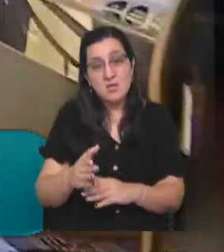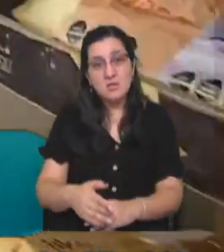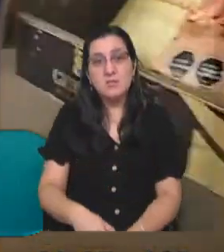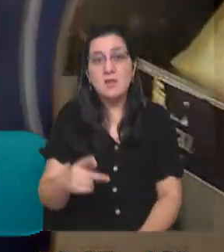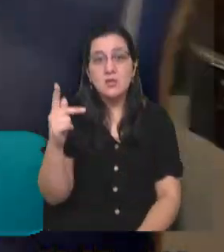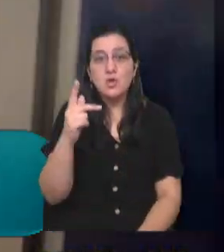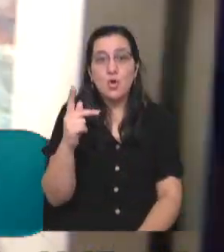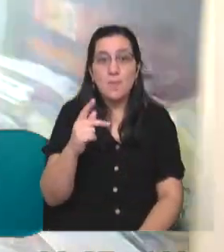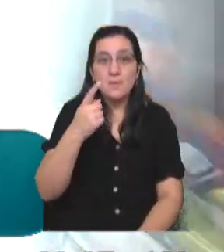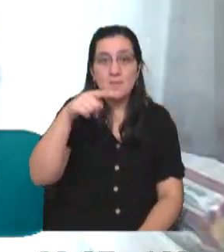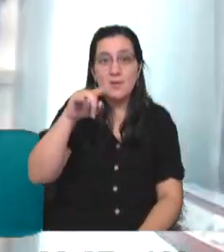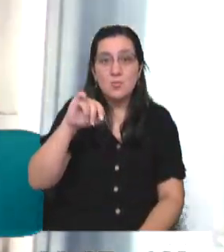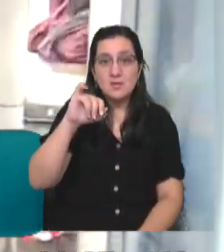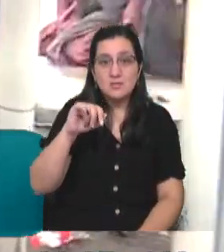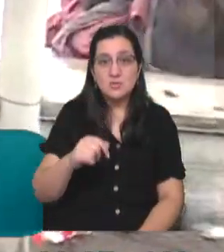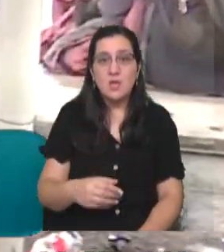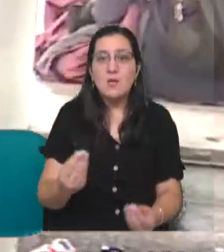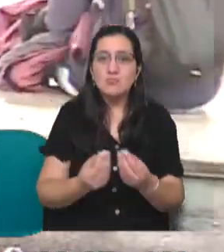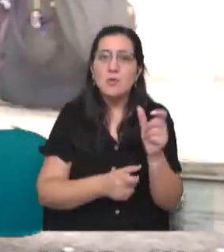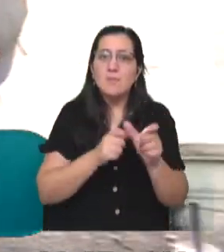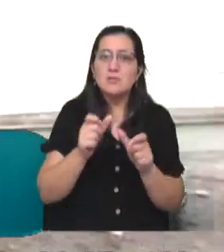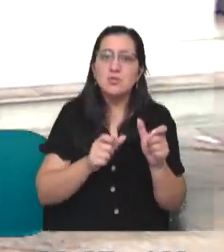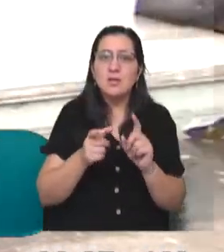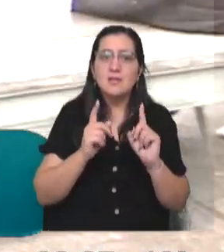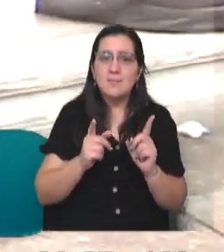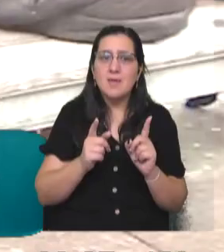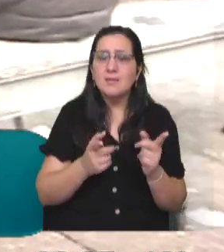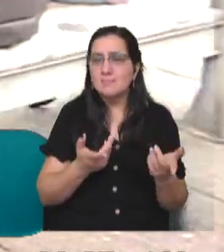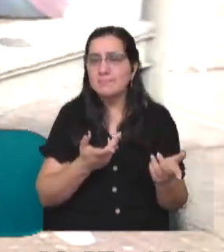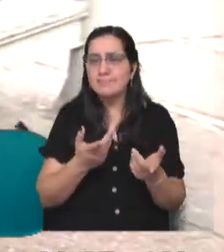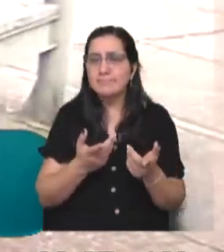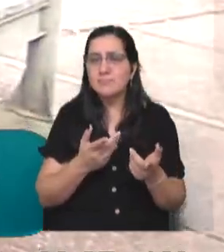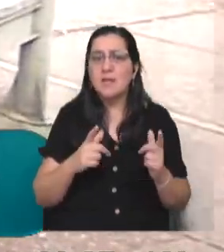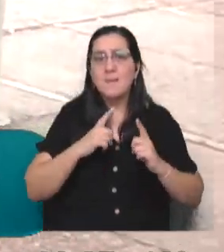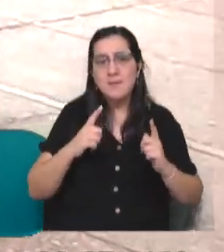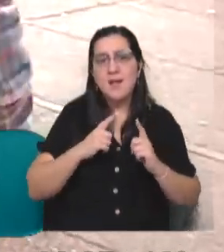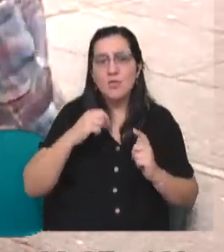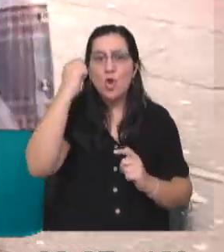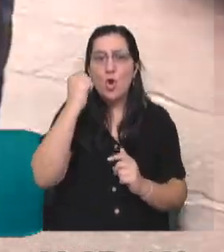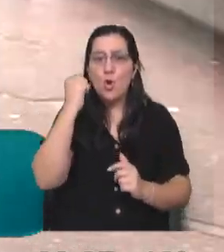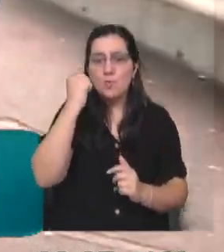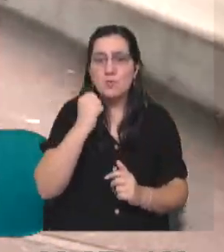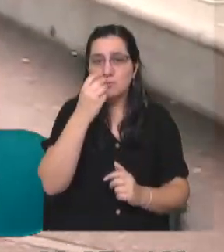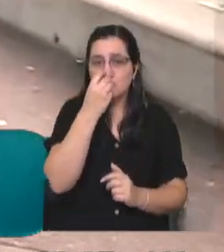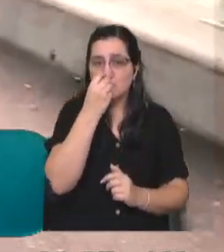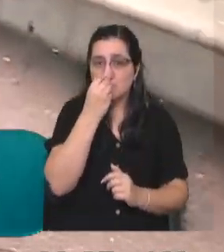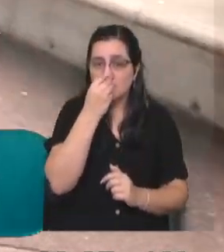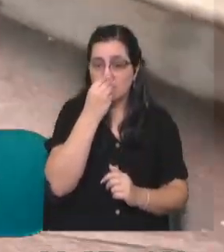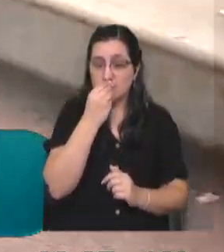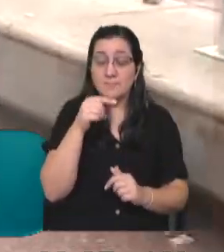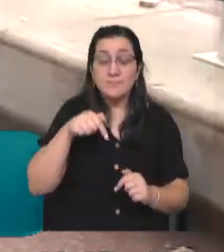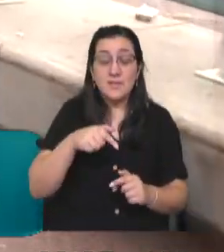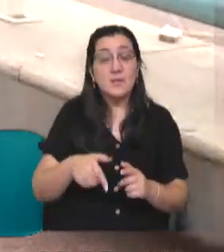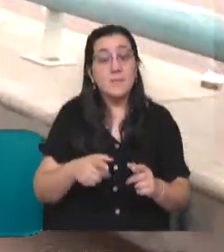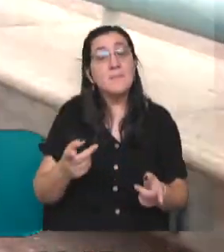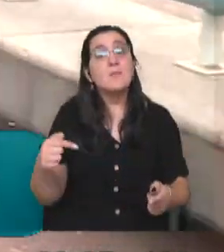kiosco Primero de Mayo, donde hay muchas personas, Fito, que también se aprestan a esperar el transporte colectivo. De aquí salen muchísimos ómnibus,